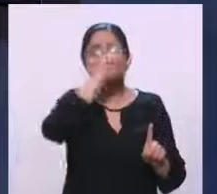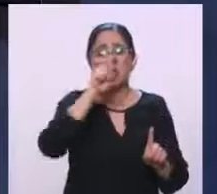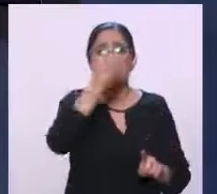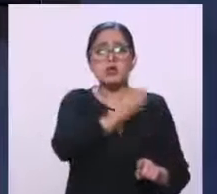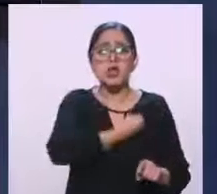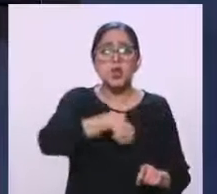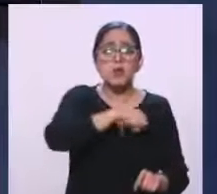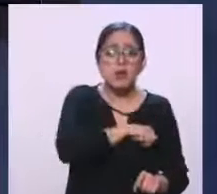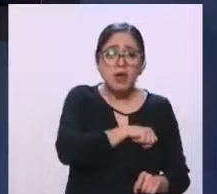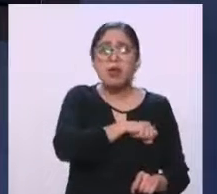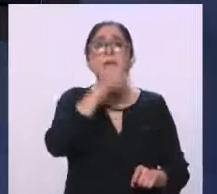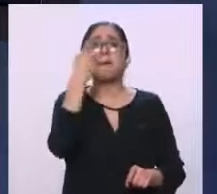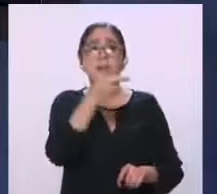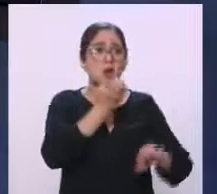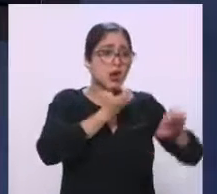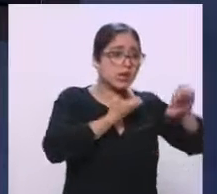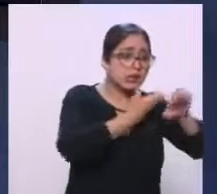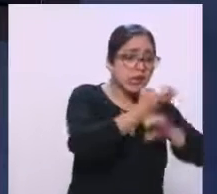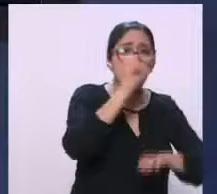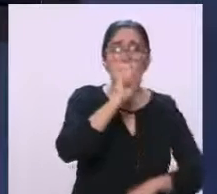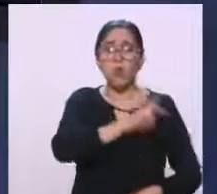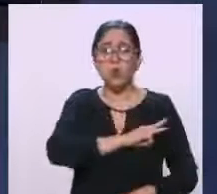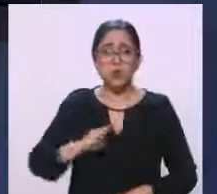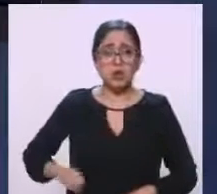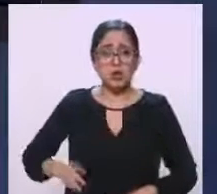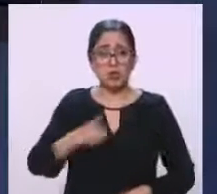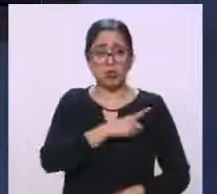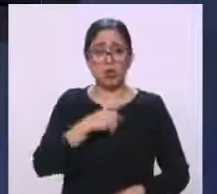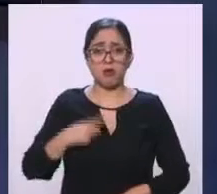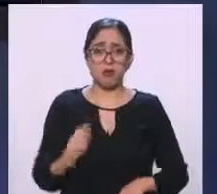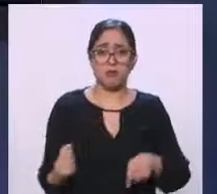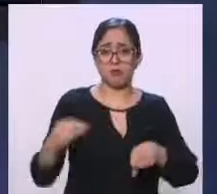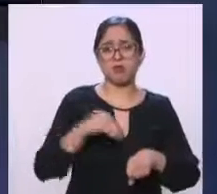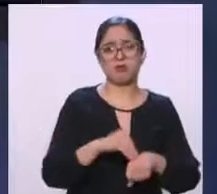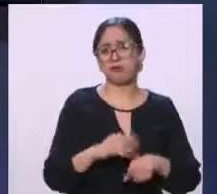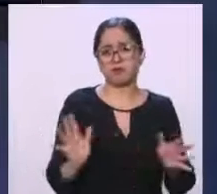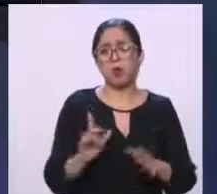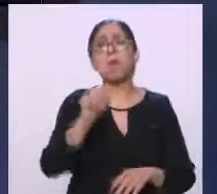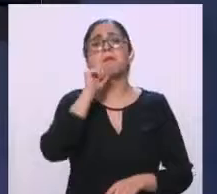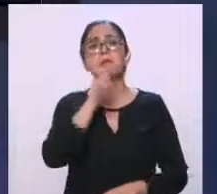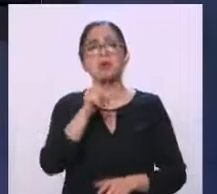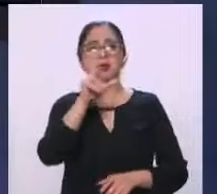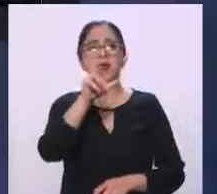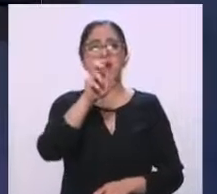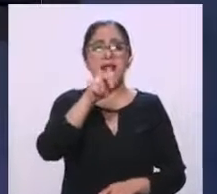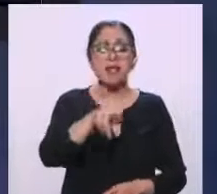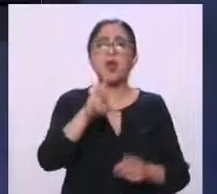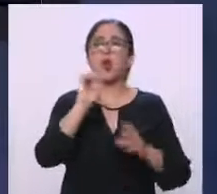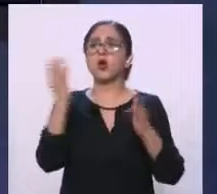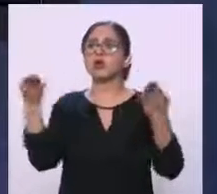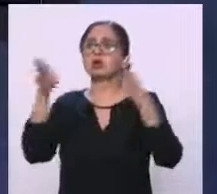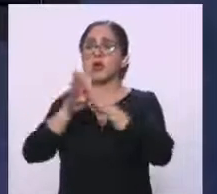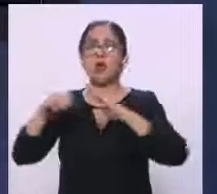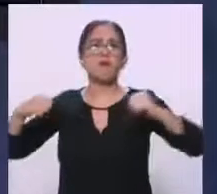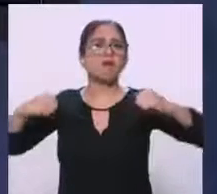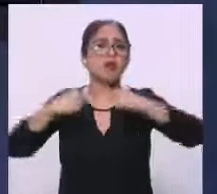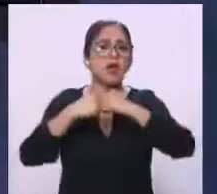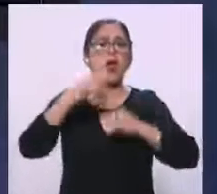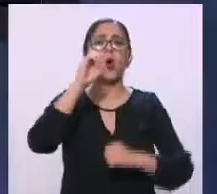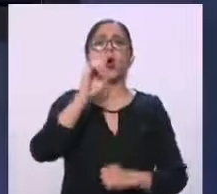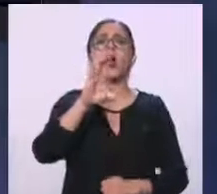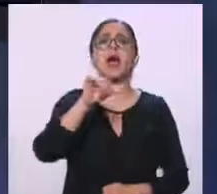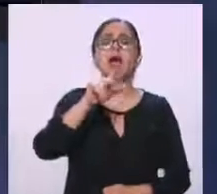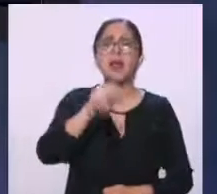no los estados ni los municipios, igual que los retenes, el cierre de fronteras estatales o municipales y el cierre de carreteras, que